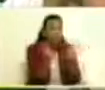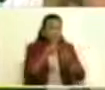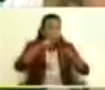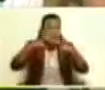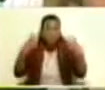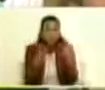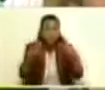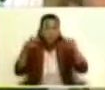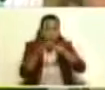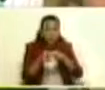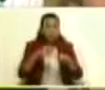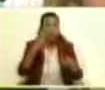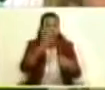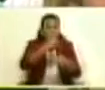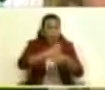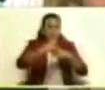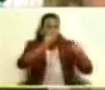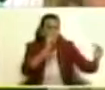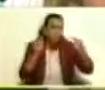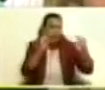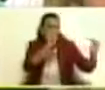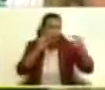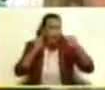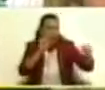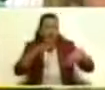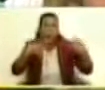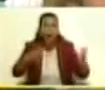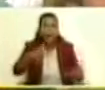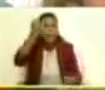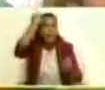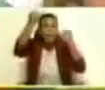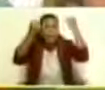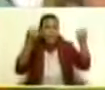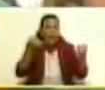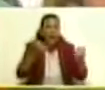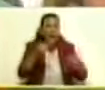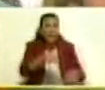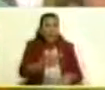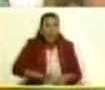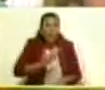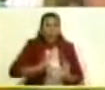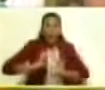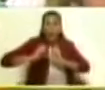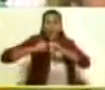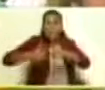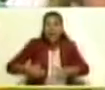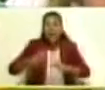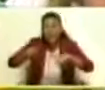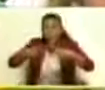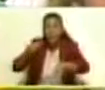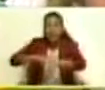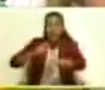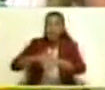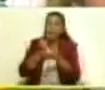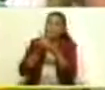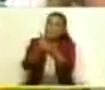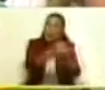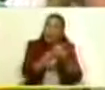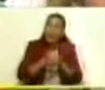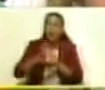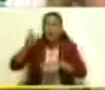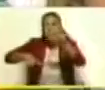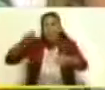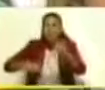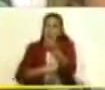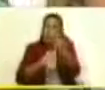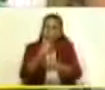bajo el método de consulta, debate y acción, son el punto de partida para una nueva era de bienestar colectivo